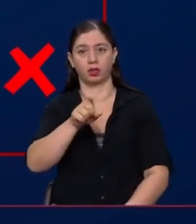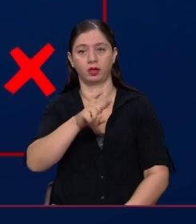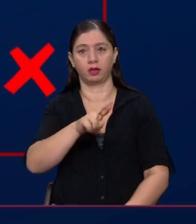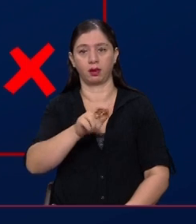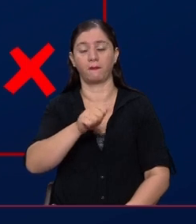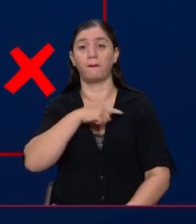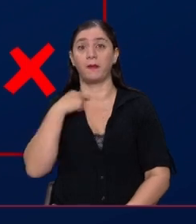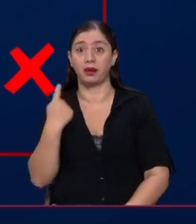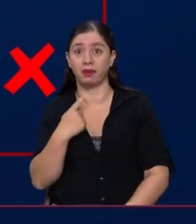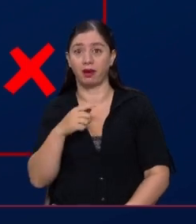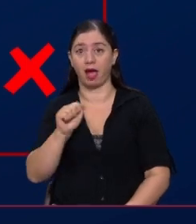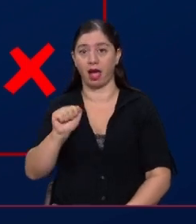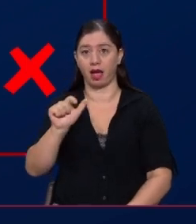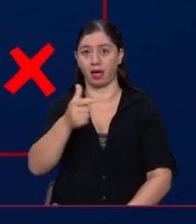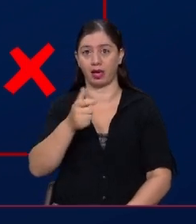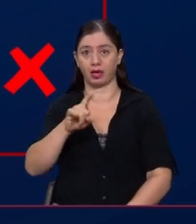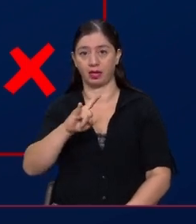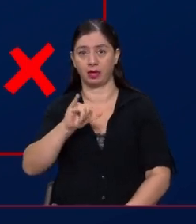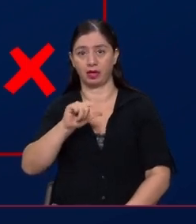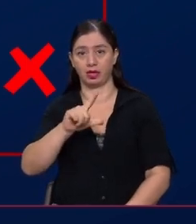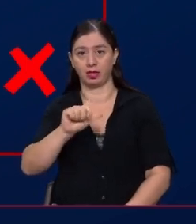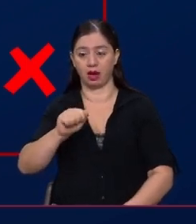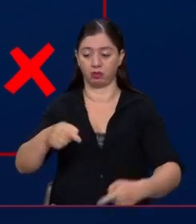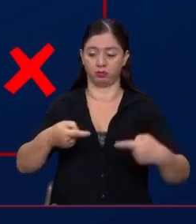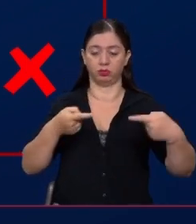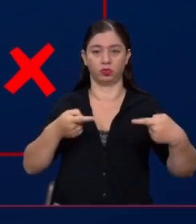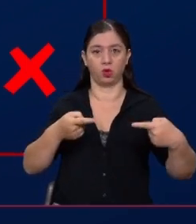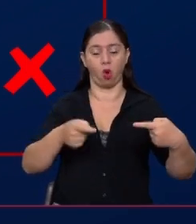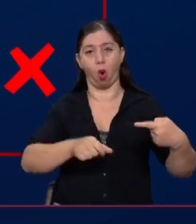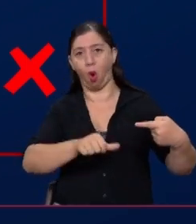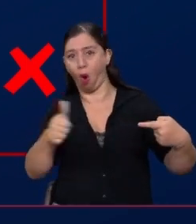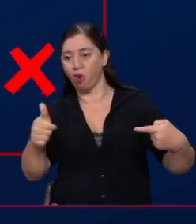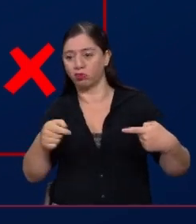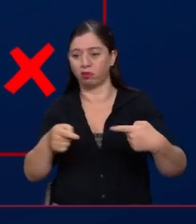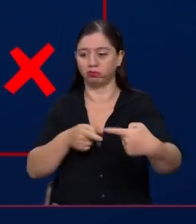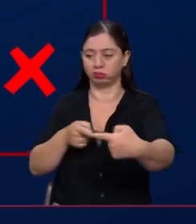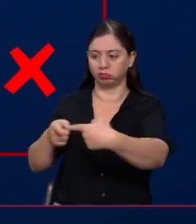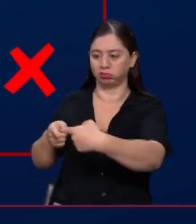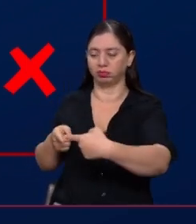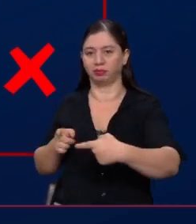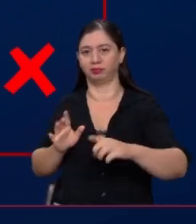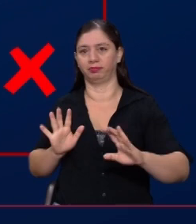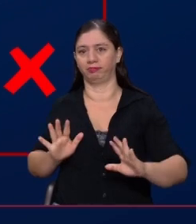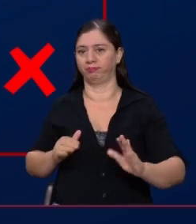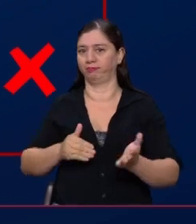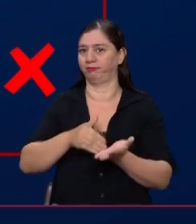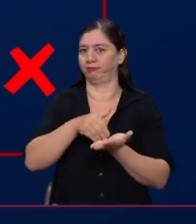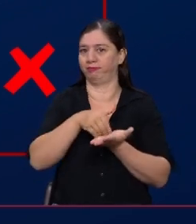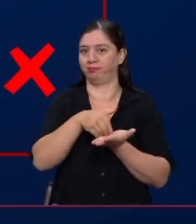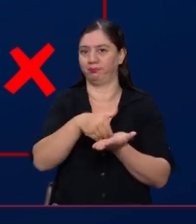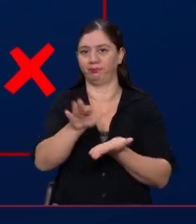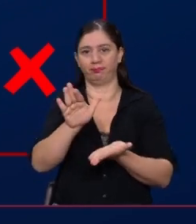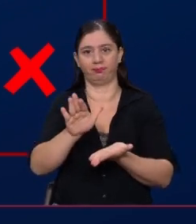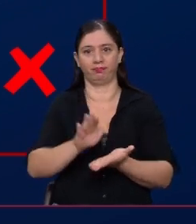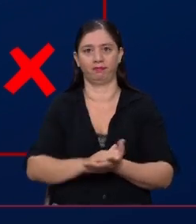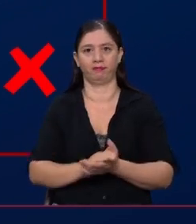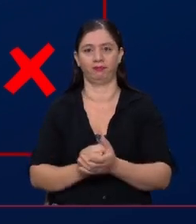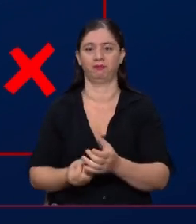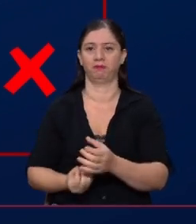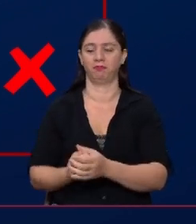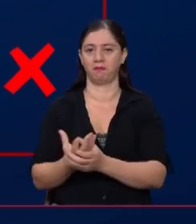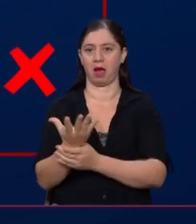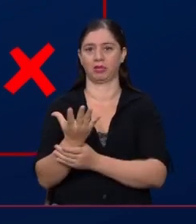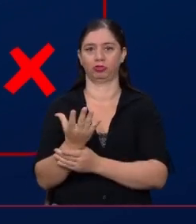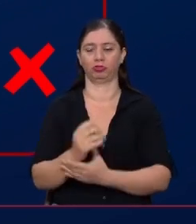Doradas. Cualquier otra combinación de resultados deja eliminado al conjunto